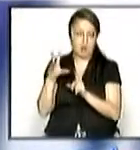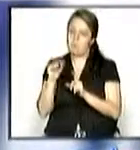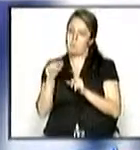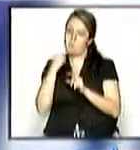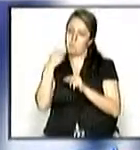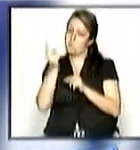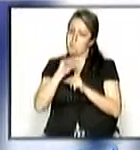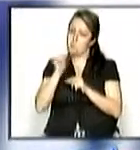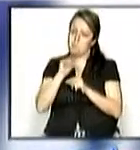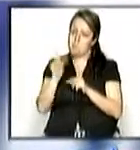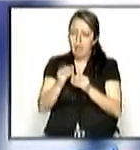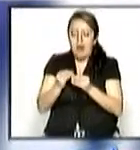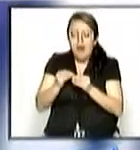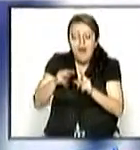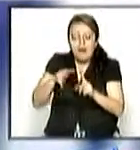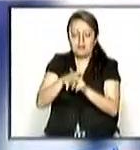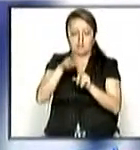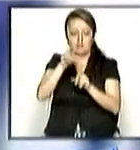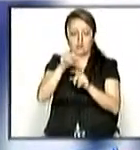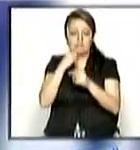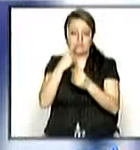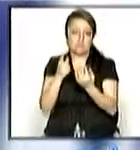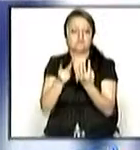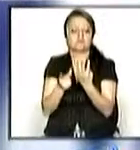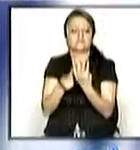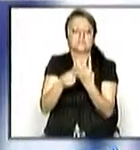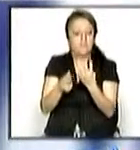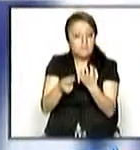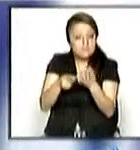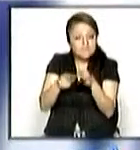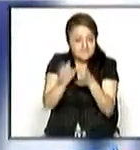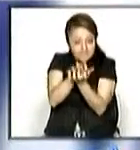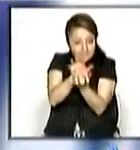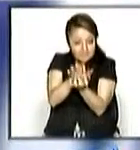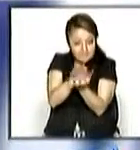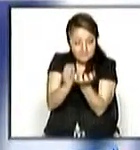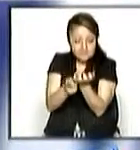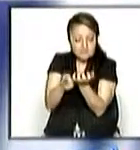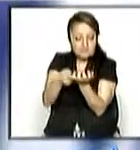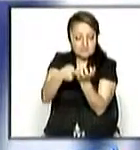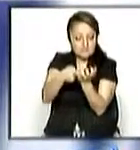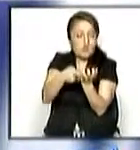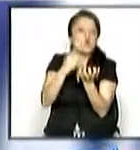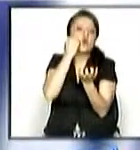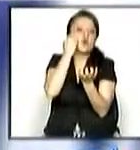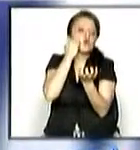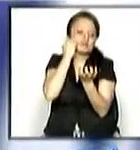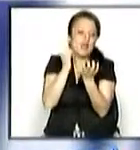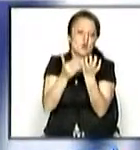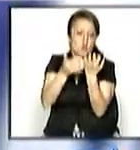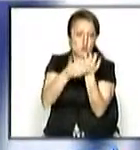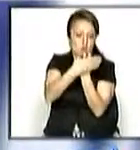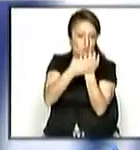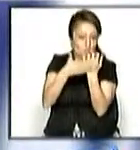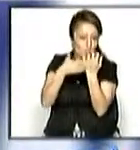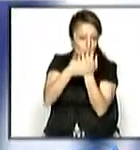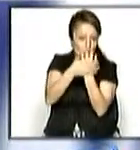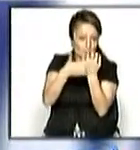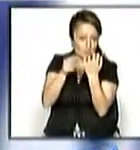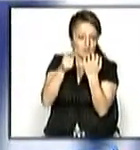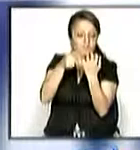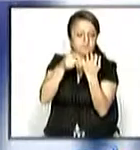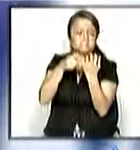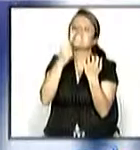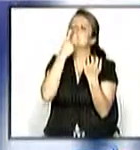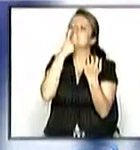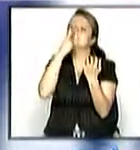dañan la encía. Como lo ven, ese gancho está por encima de la encía o del margen gingival, donde no va a haber un daño del aparato de